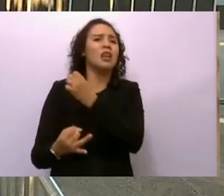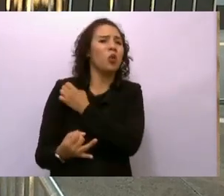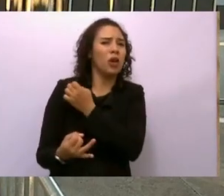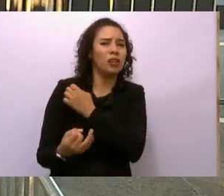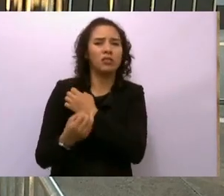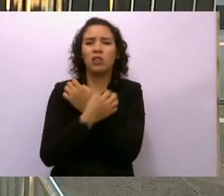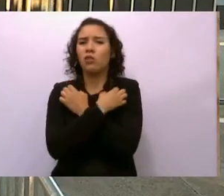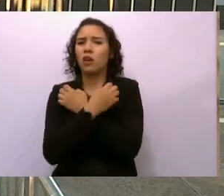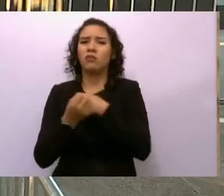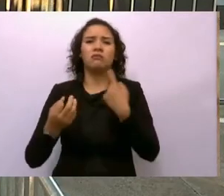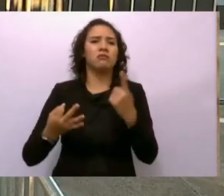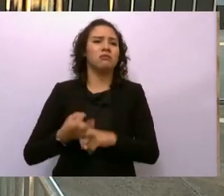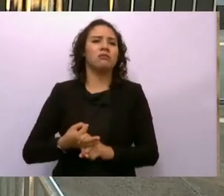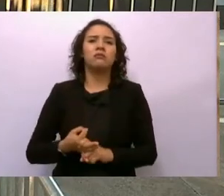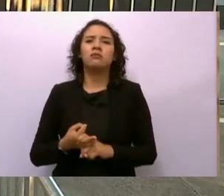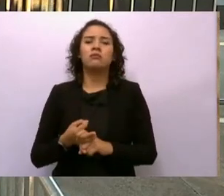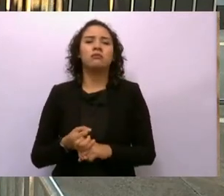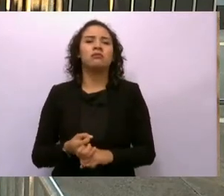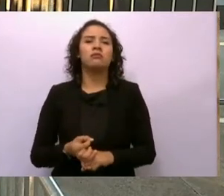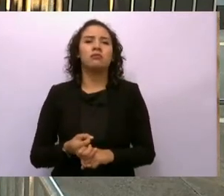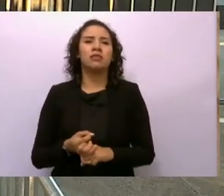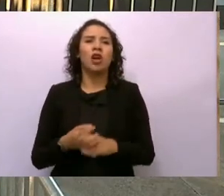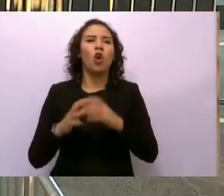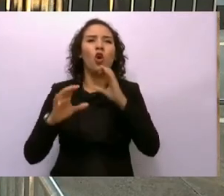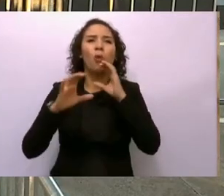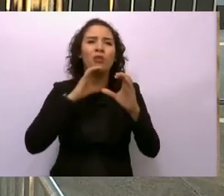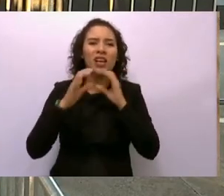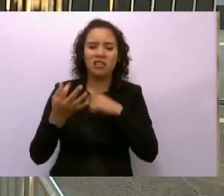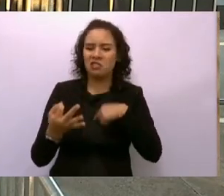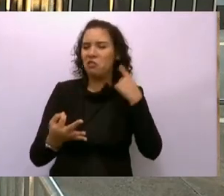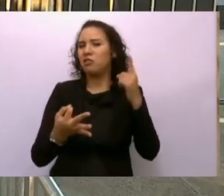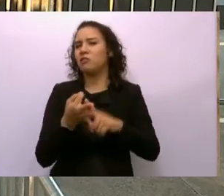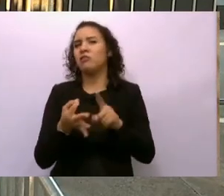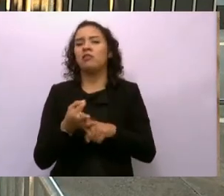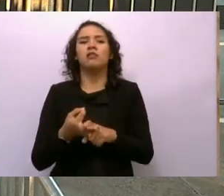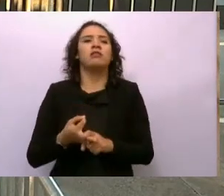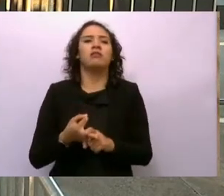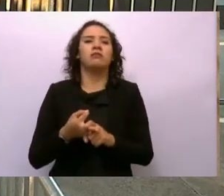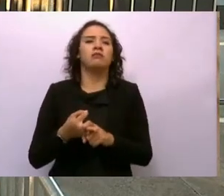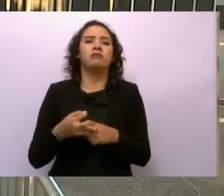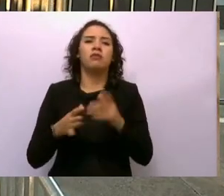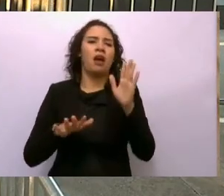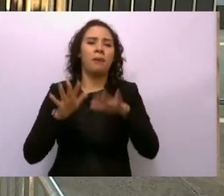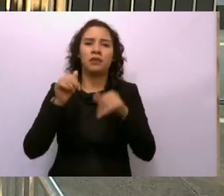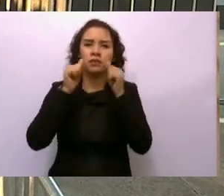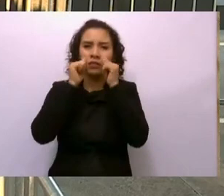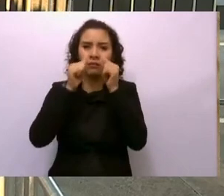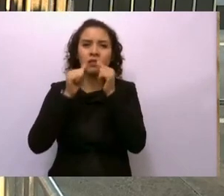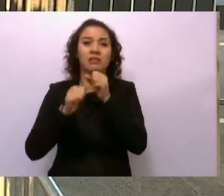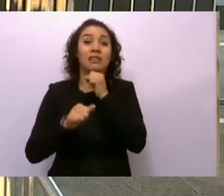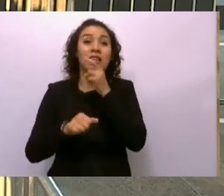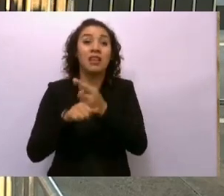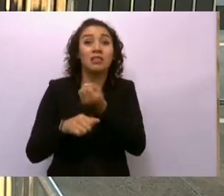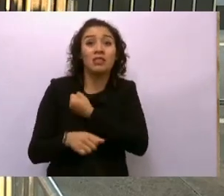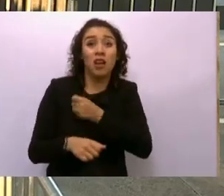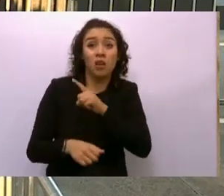educación, en comunicaciones. En caso de salud,